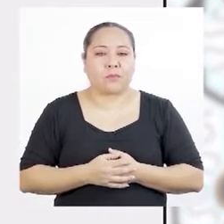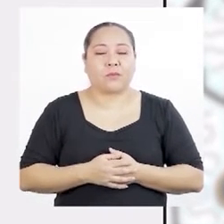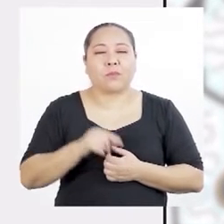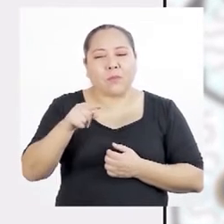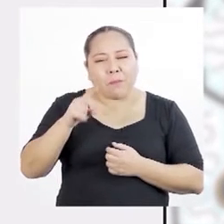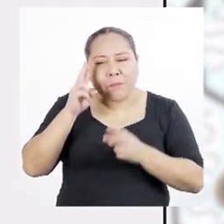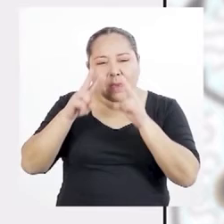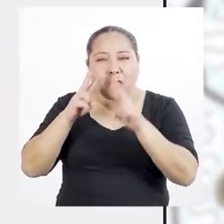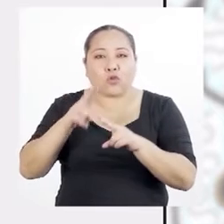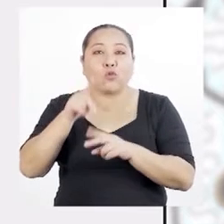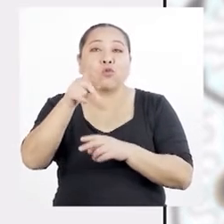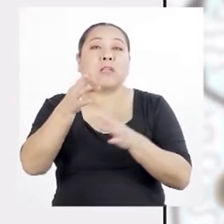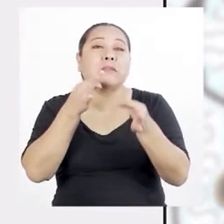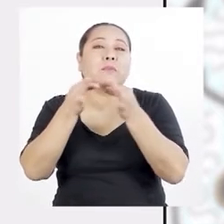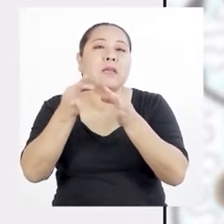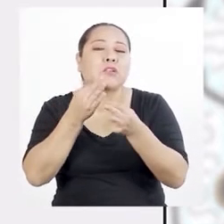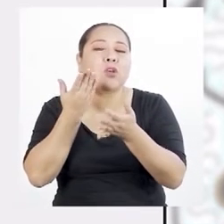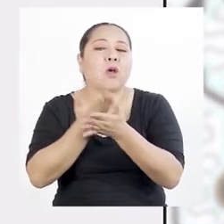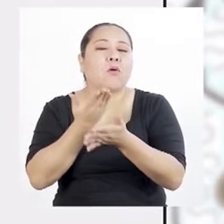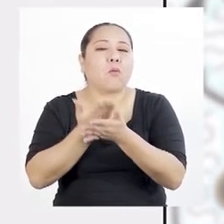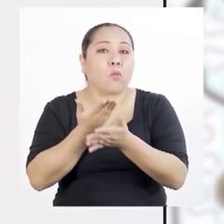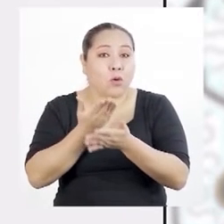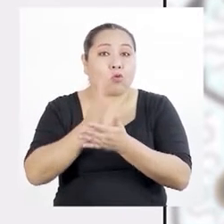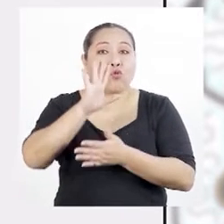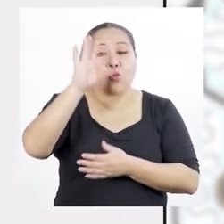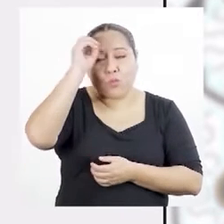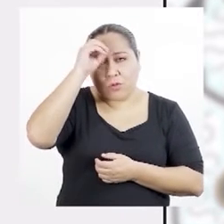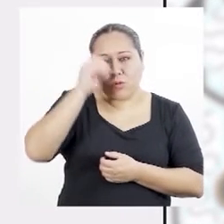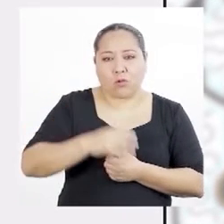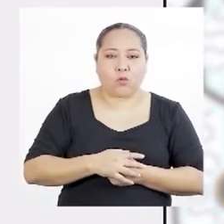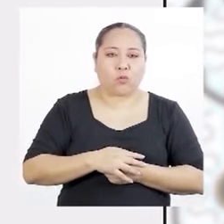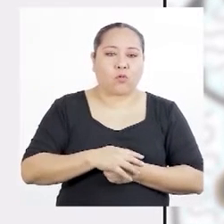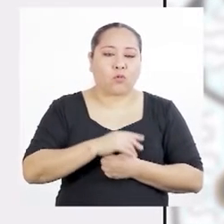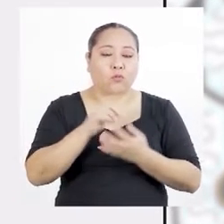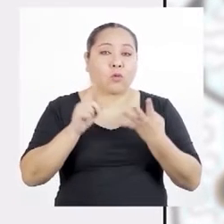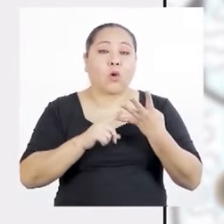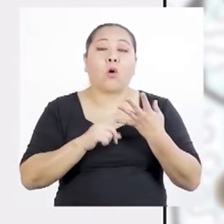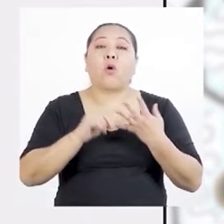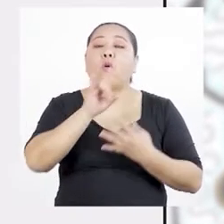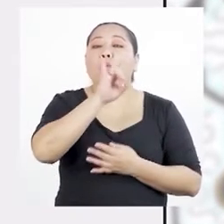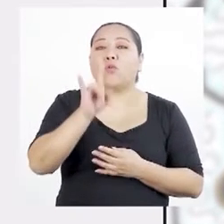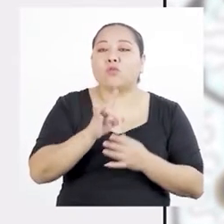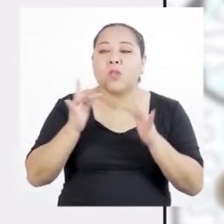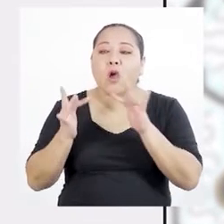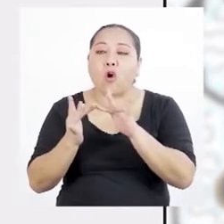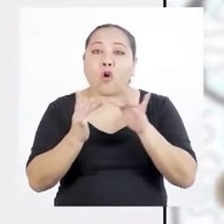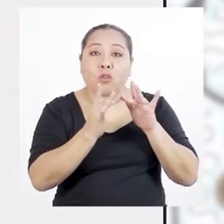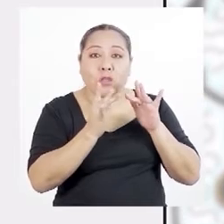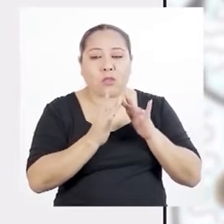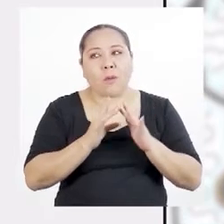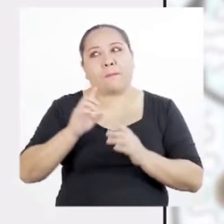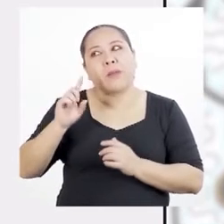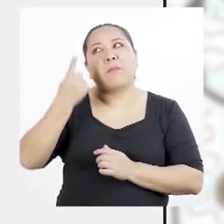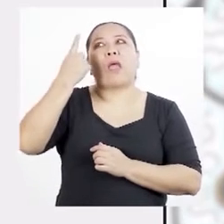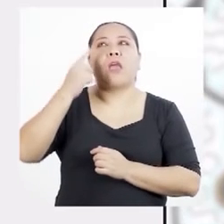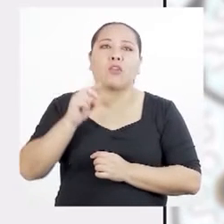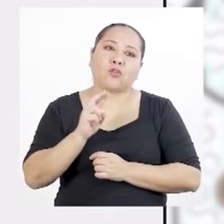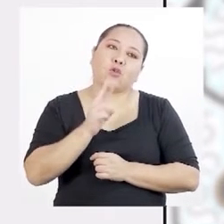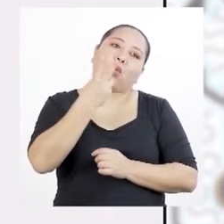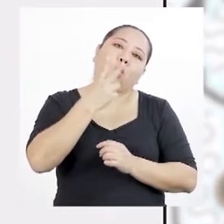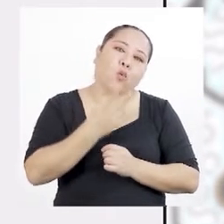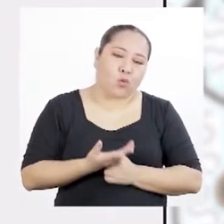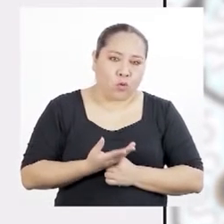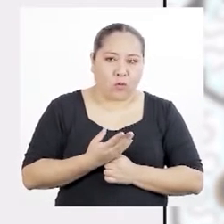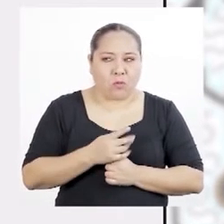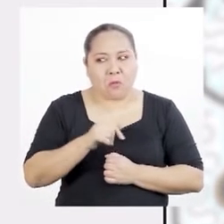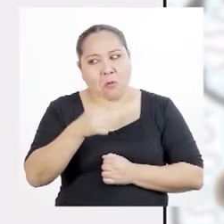en tus argumentos que den sustento a tu opinión. Usa conectores textuales. En primer lugar, en segundo, por